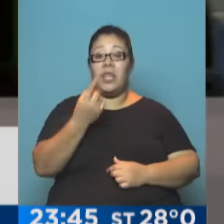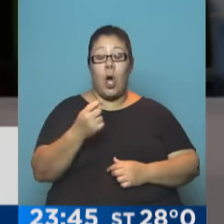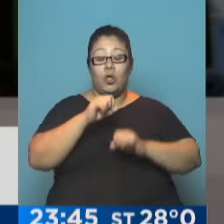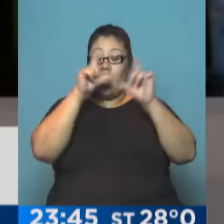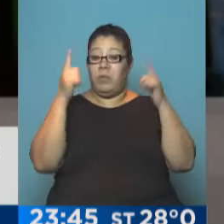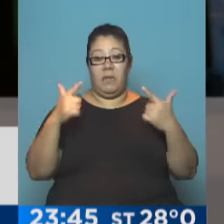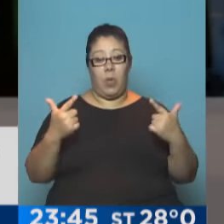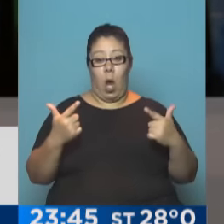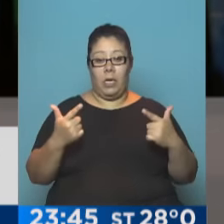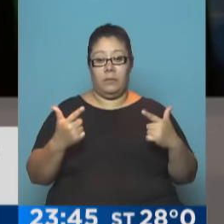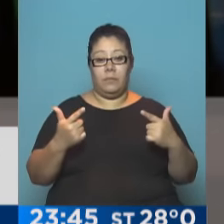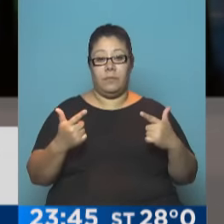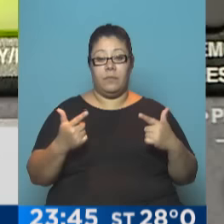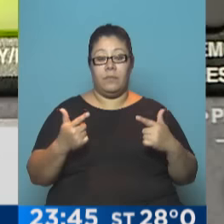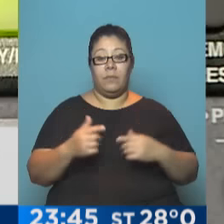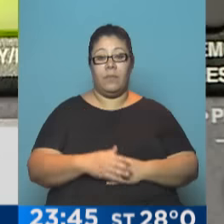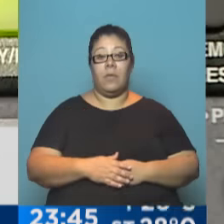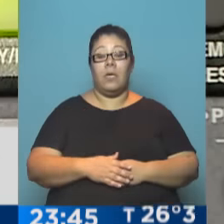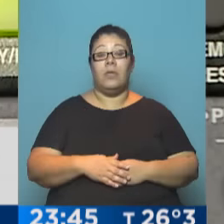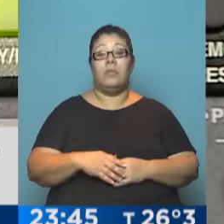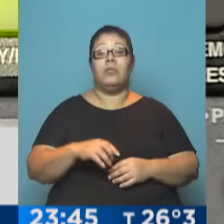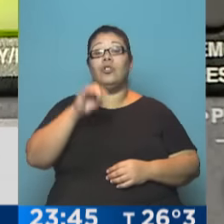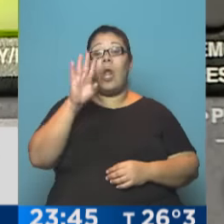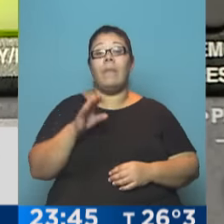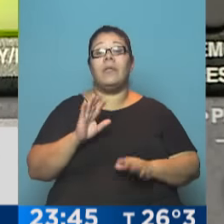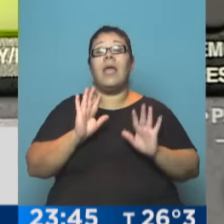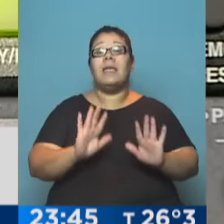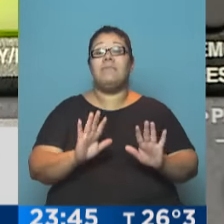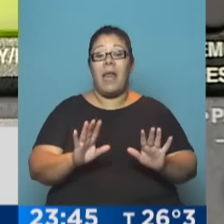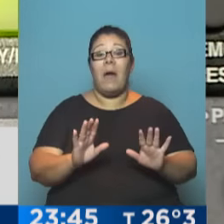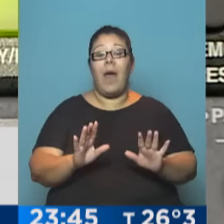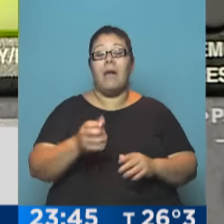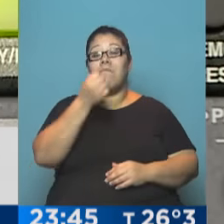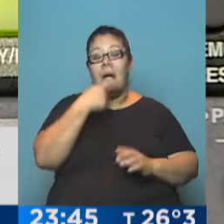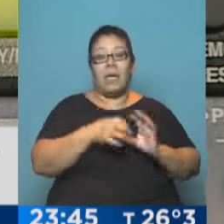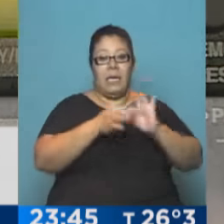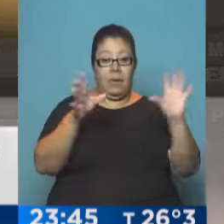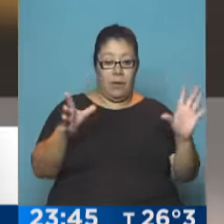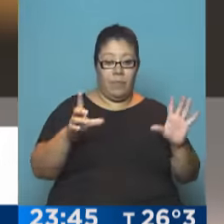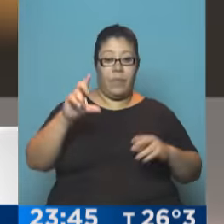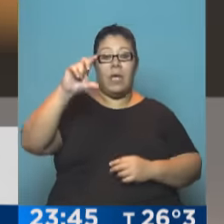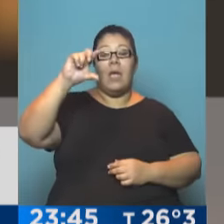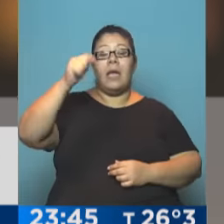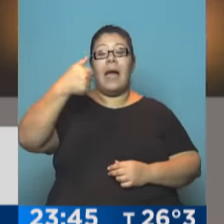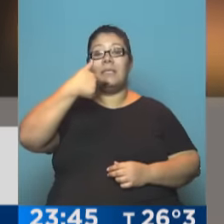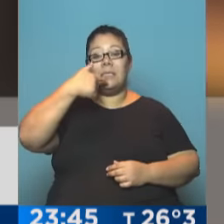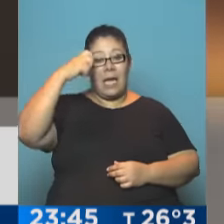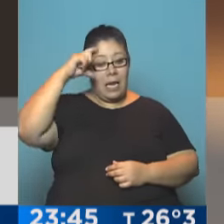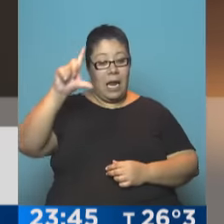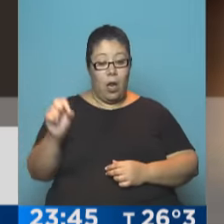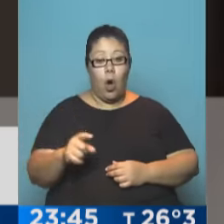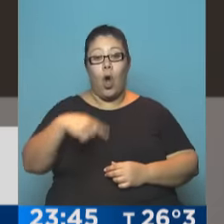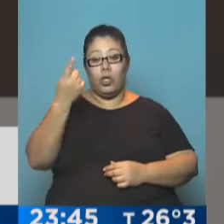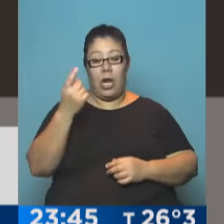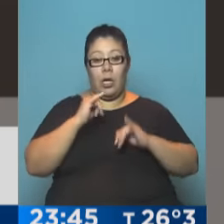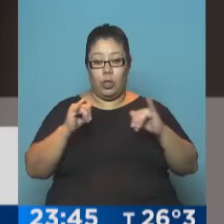sorprendido y que solo estaba esperando el día en el que lo iban a hacer. Al fallo de Casanelo se sumó otra buena noticia para el presidente.